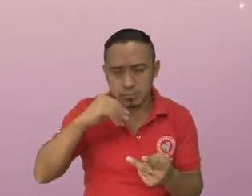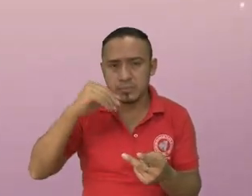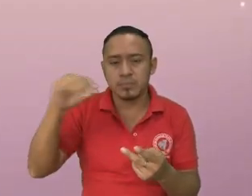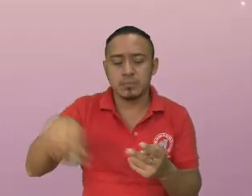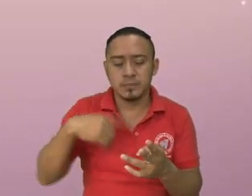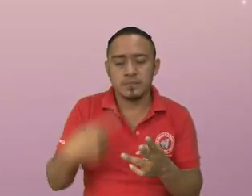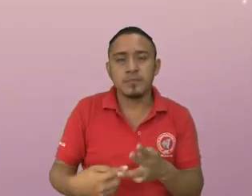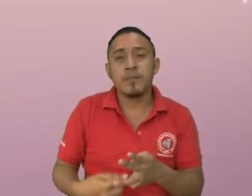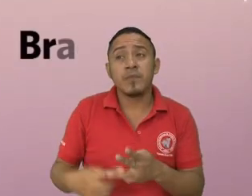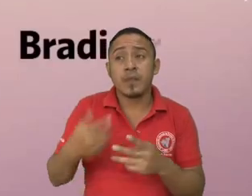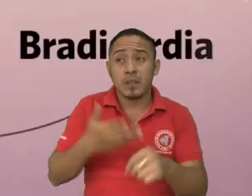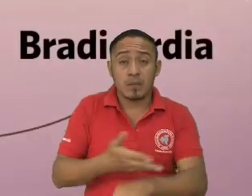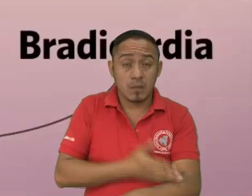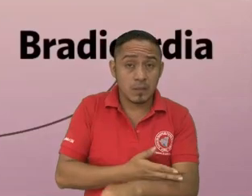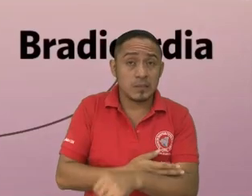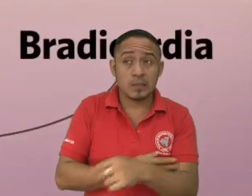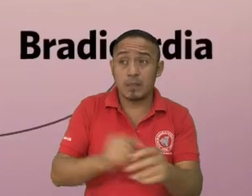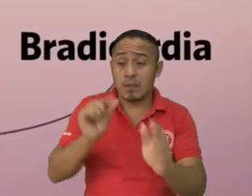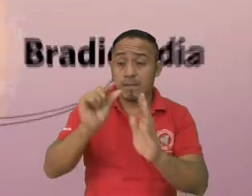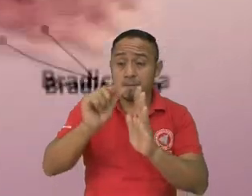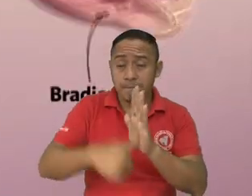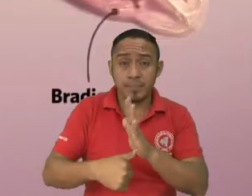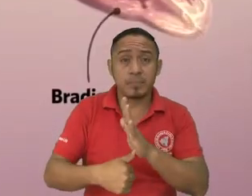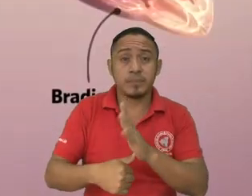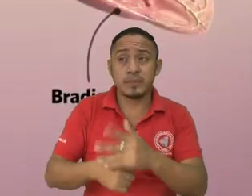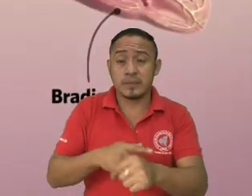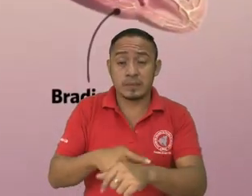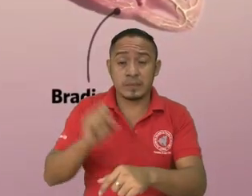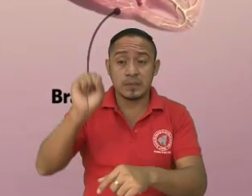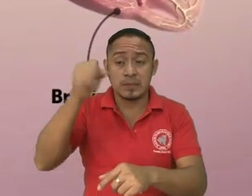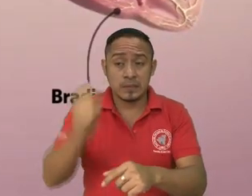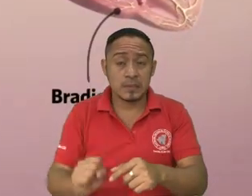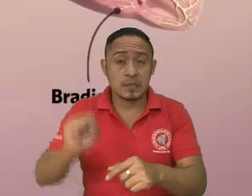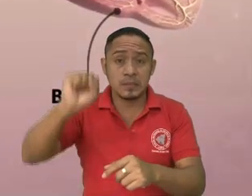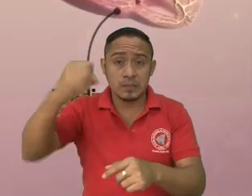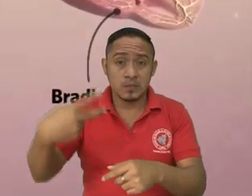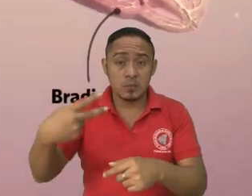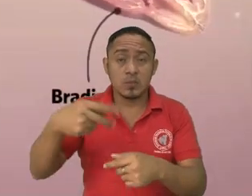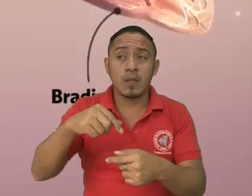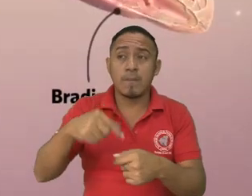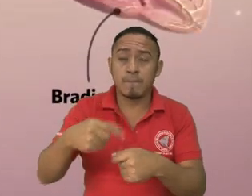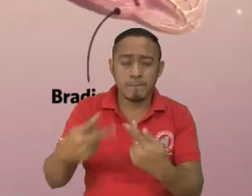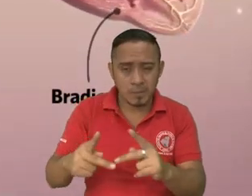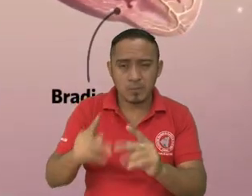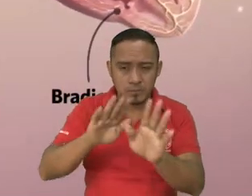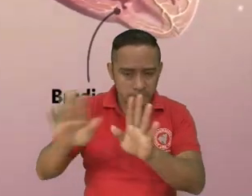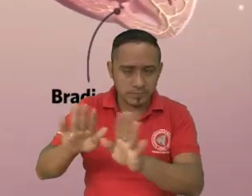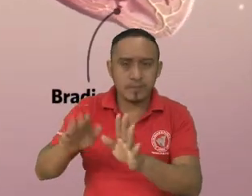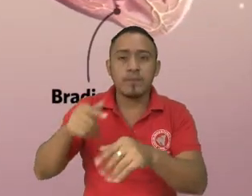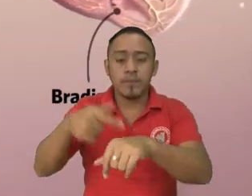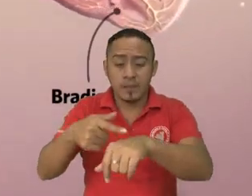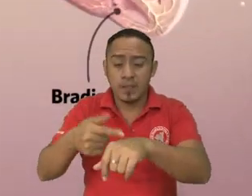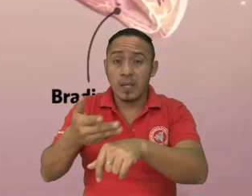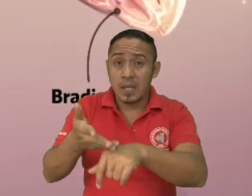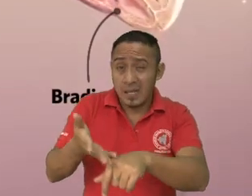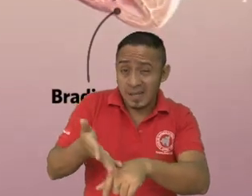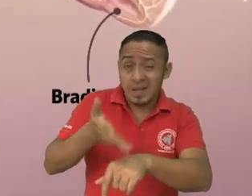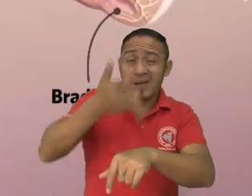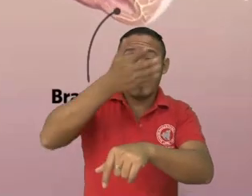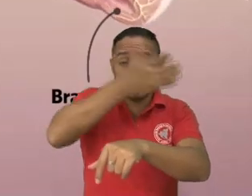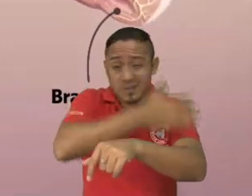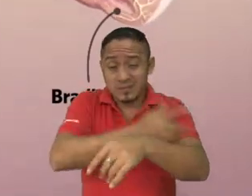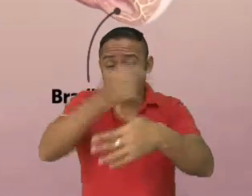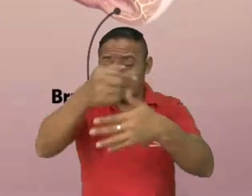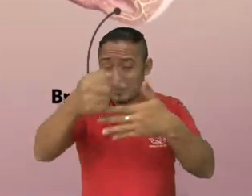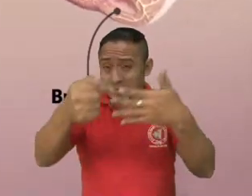síntomas previos, o sea, de minutos, segundos antes de la muerte súbita. Así es. Pero hay síntomas que nosotros podemos